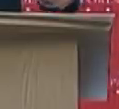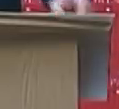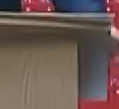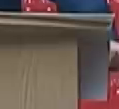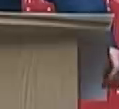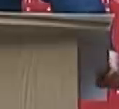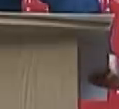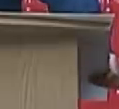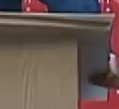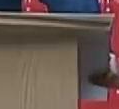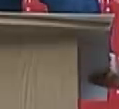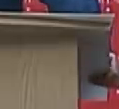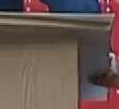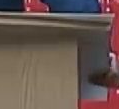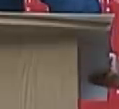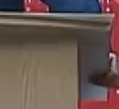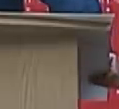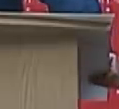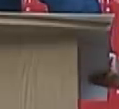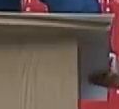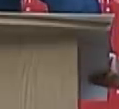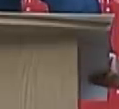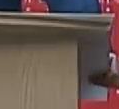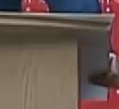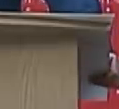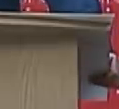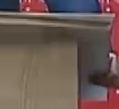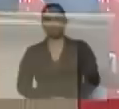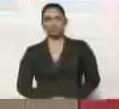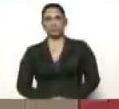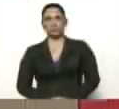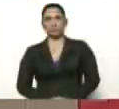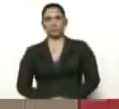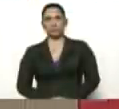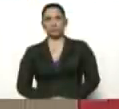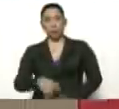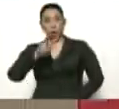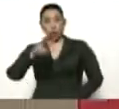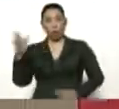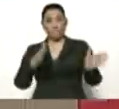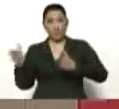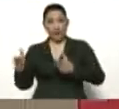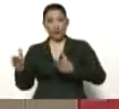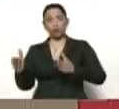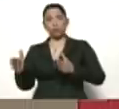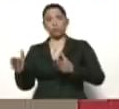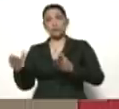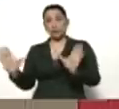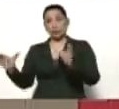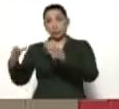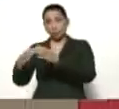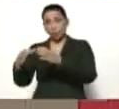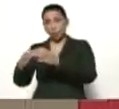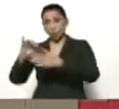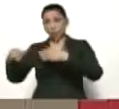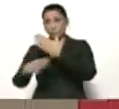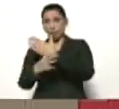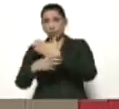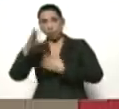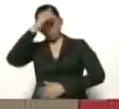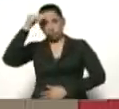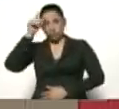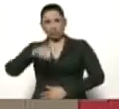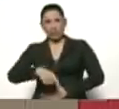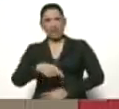hablaron de esta operación en curso este señor se queda señala que google duro seguro que